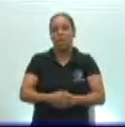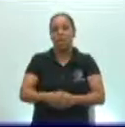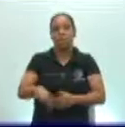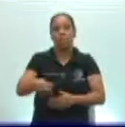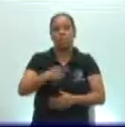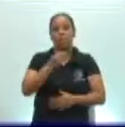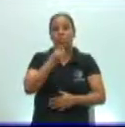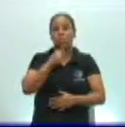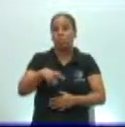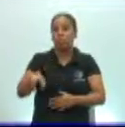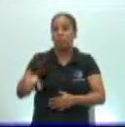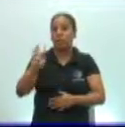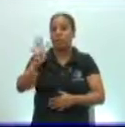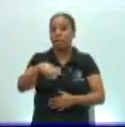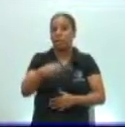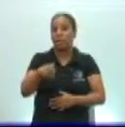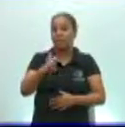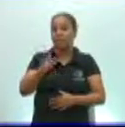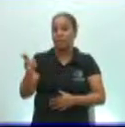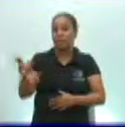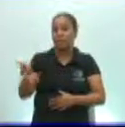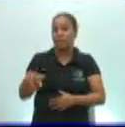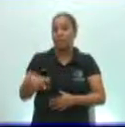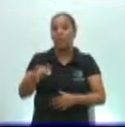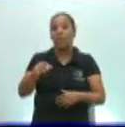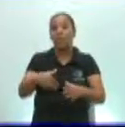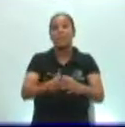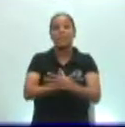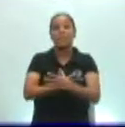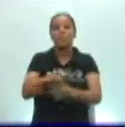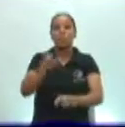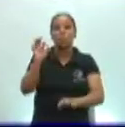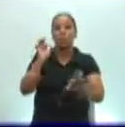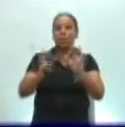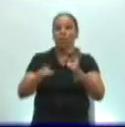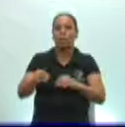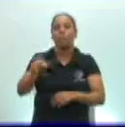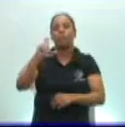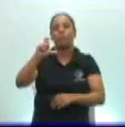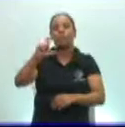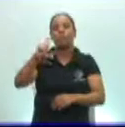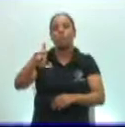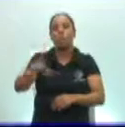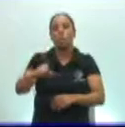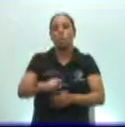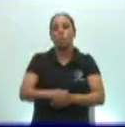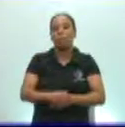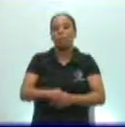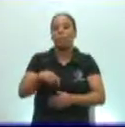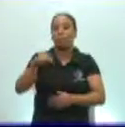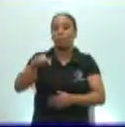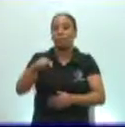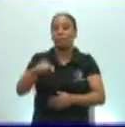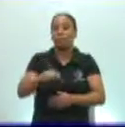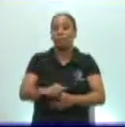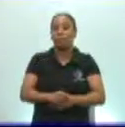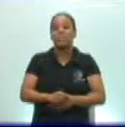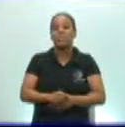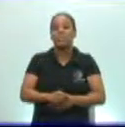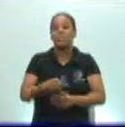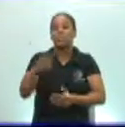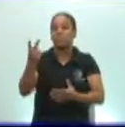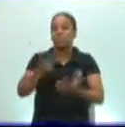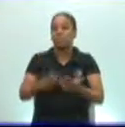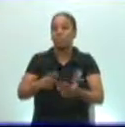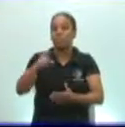pueden buscar en la tabla periódica el símbolo del elemento cloro, que en este caso se representa con